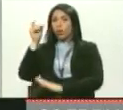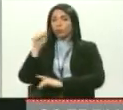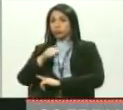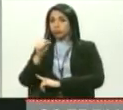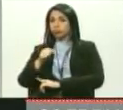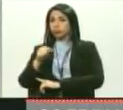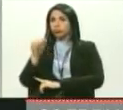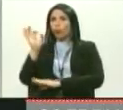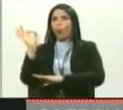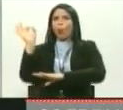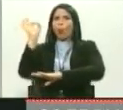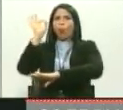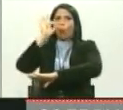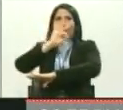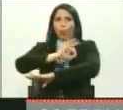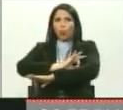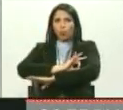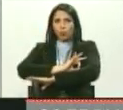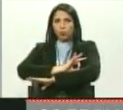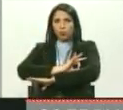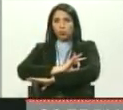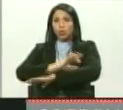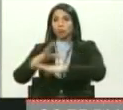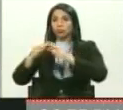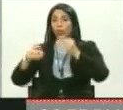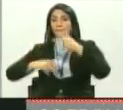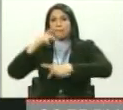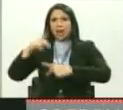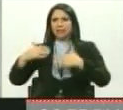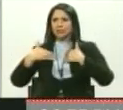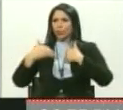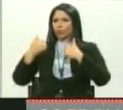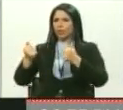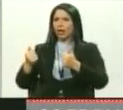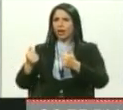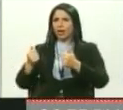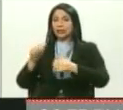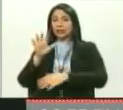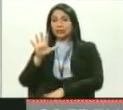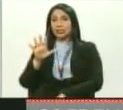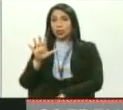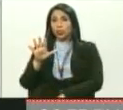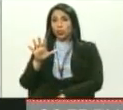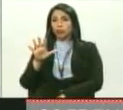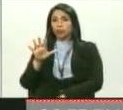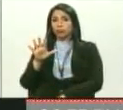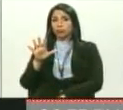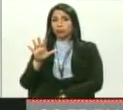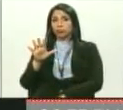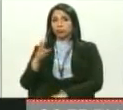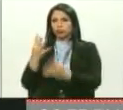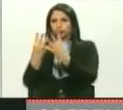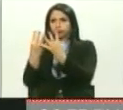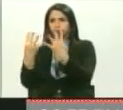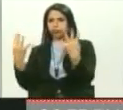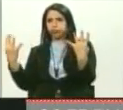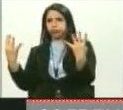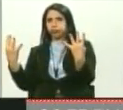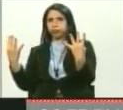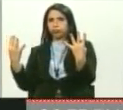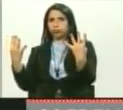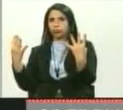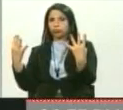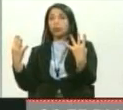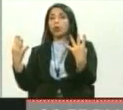Todo sí. El día. Sí. Y todo el plan de seguridad de 5 anillos de Miraflores, alrededor de Miraflores, con el